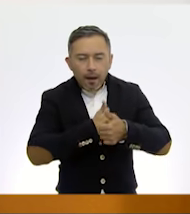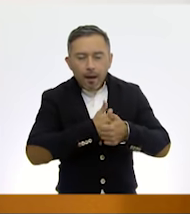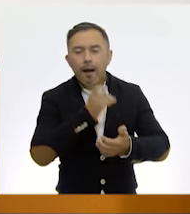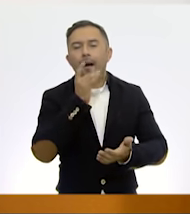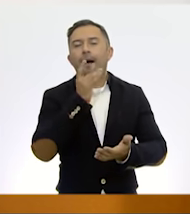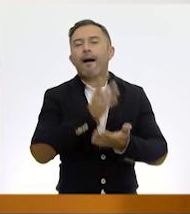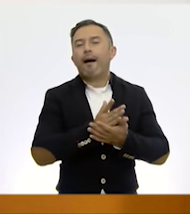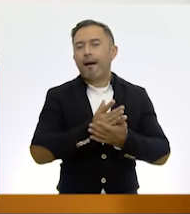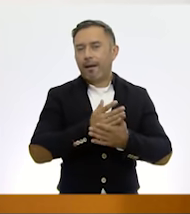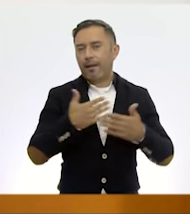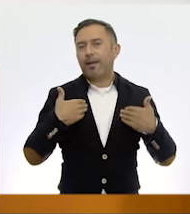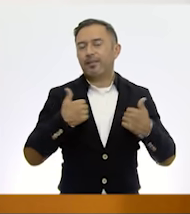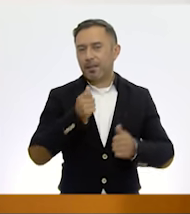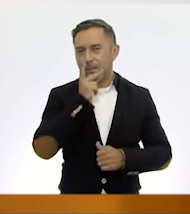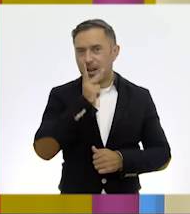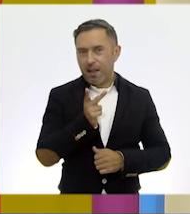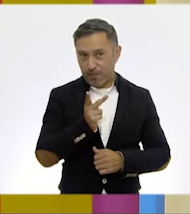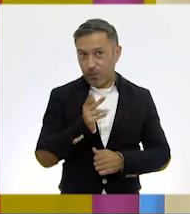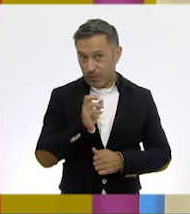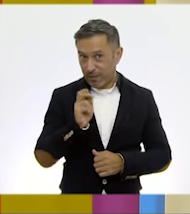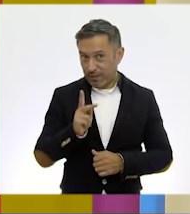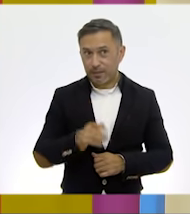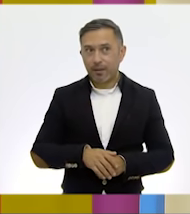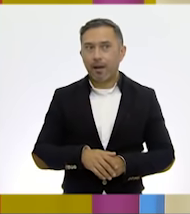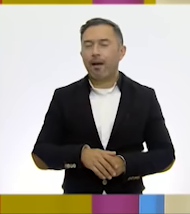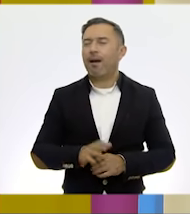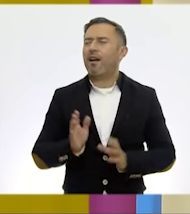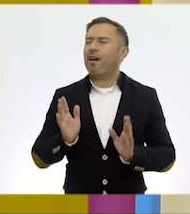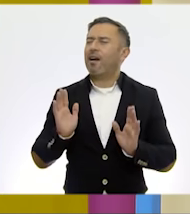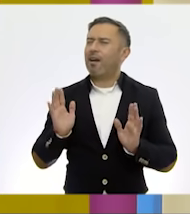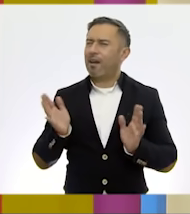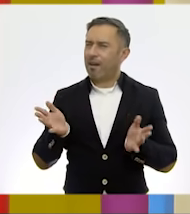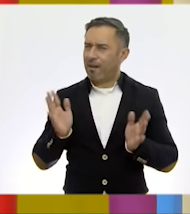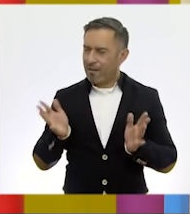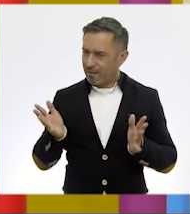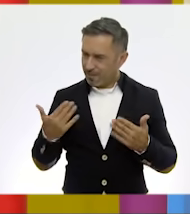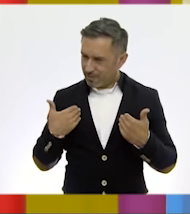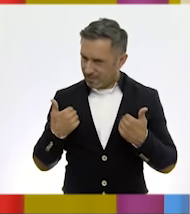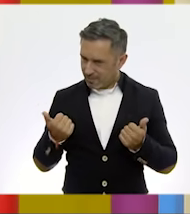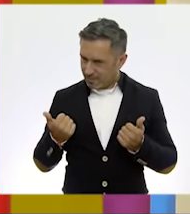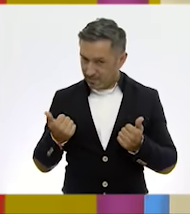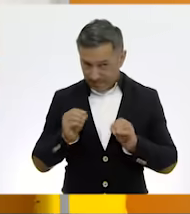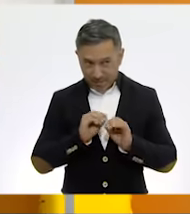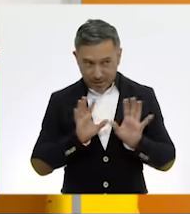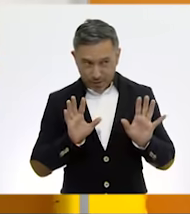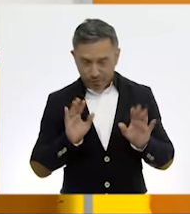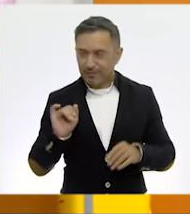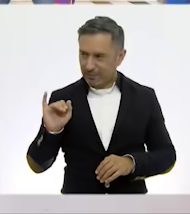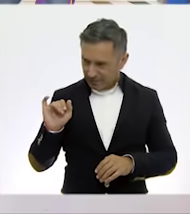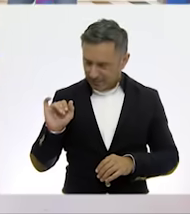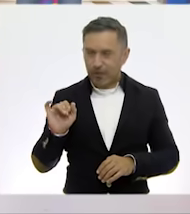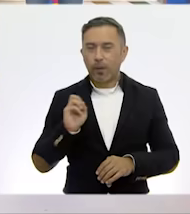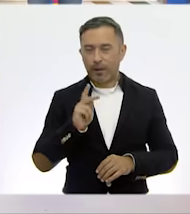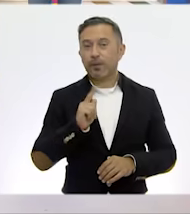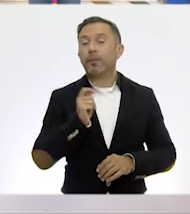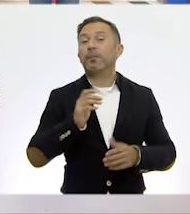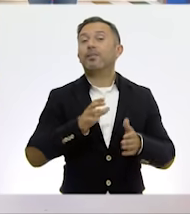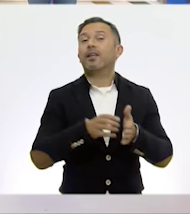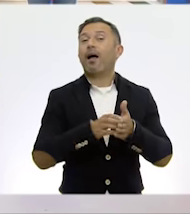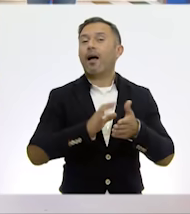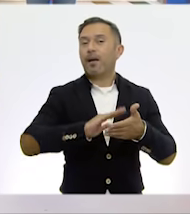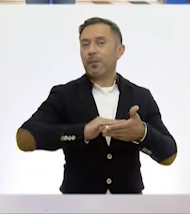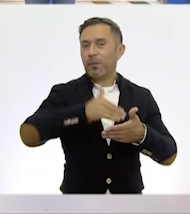contestar con una palabra. Ah, ya entendí. ¿Quieres empezar tu primero? Sí, sí, sácate un objeto. Saco un objeto sin ver.